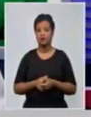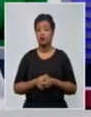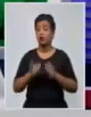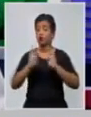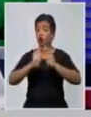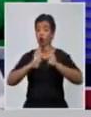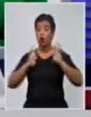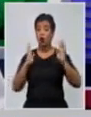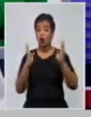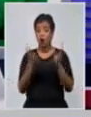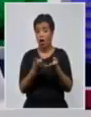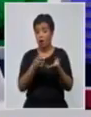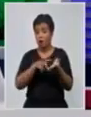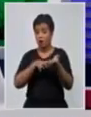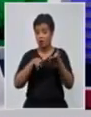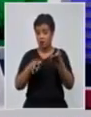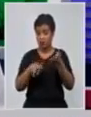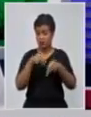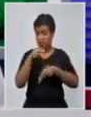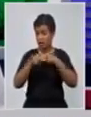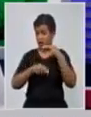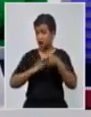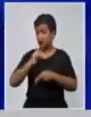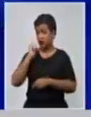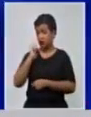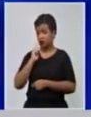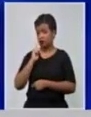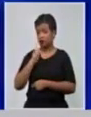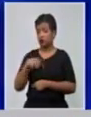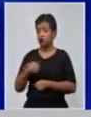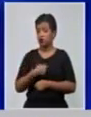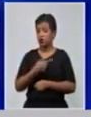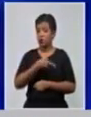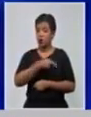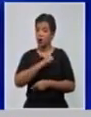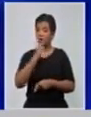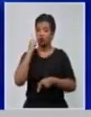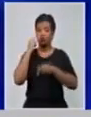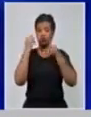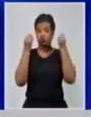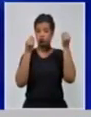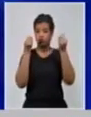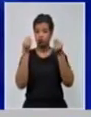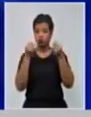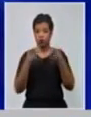las provincias, no, se analizaba lo que ya creo que ayer tocamos el